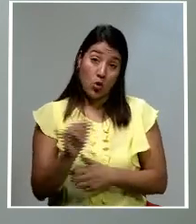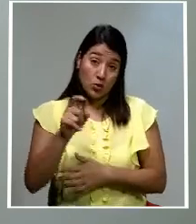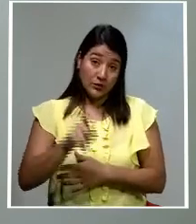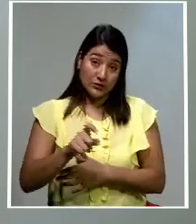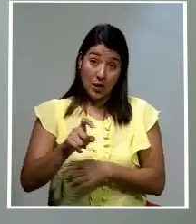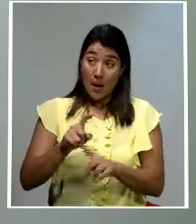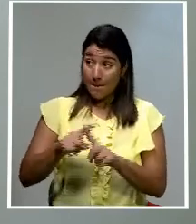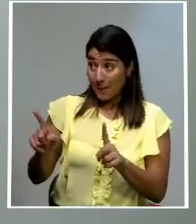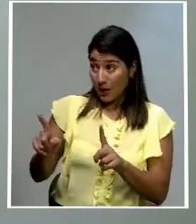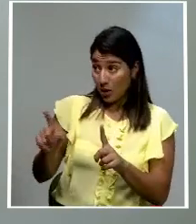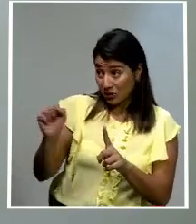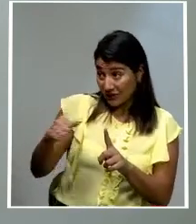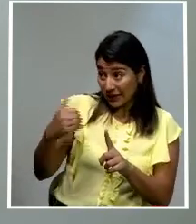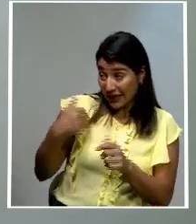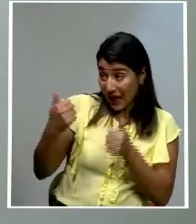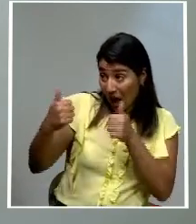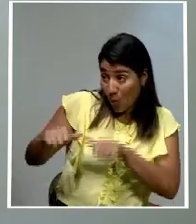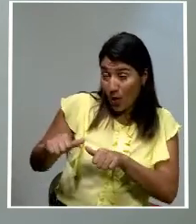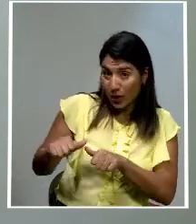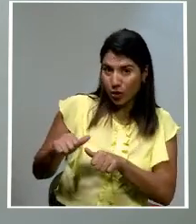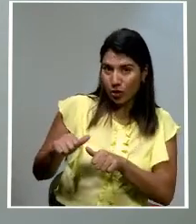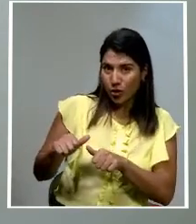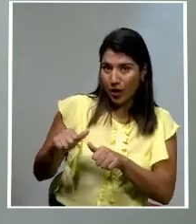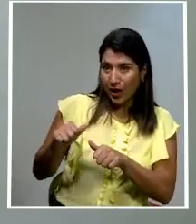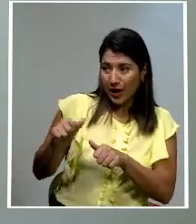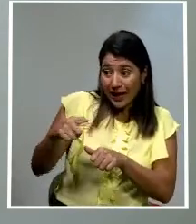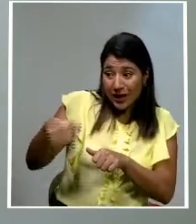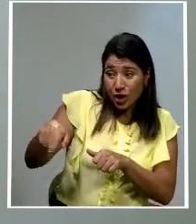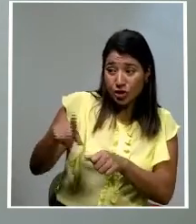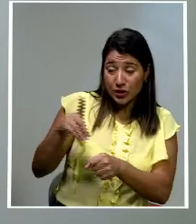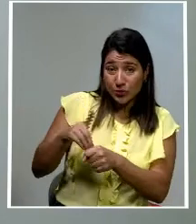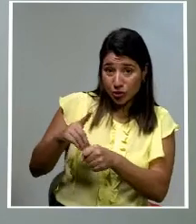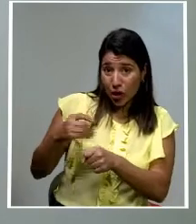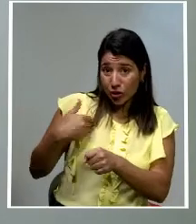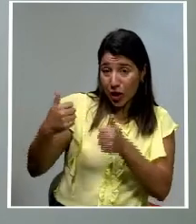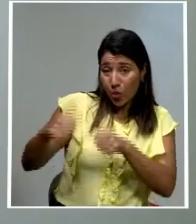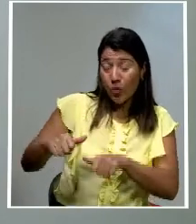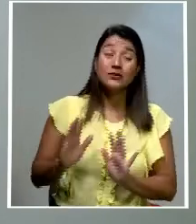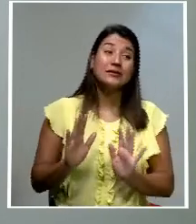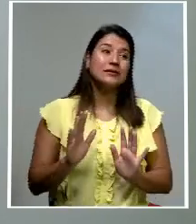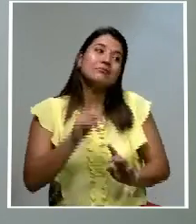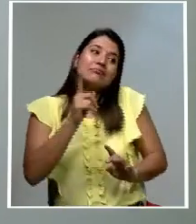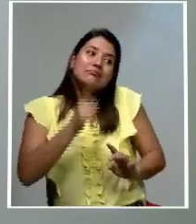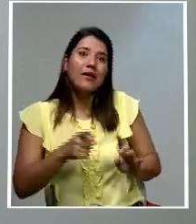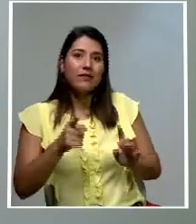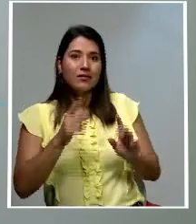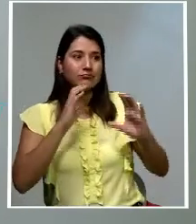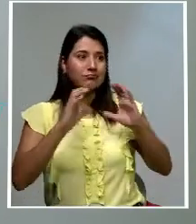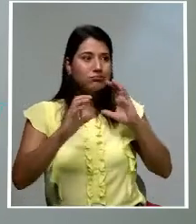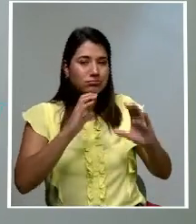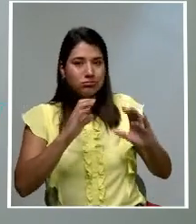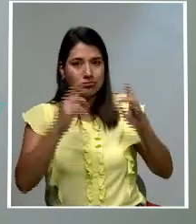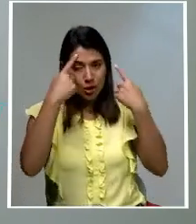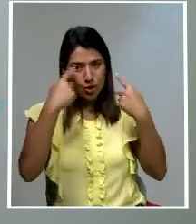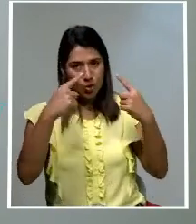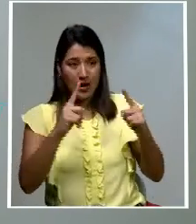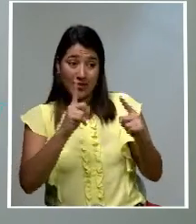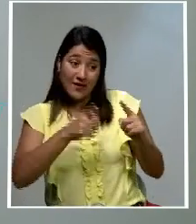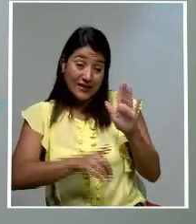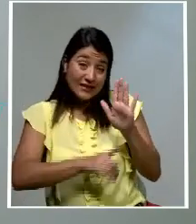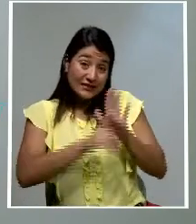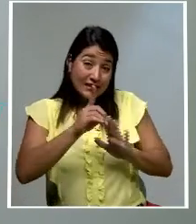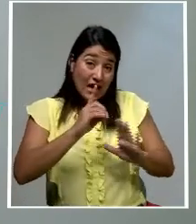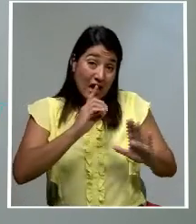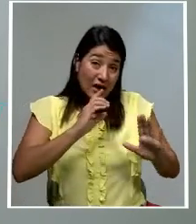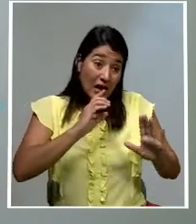Pero existen estos acuerdos, don Elian. Es que ahí es donde no se me surge a mí la duda. Hay que construirlos, digamos. Eso es precisamente en lo que se trabaja todos